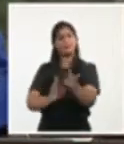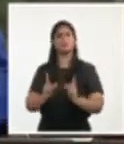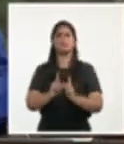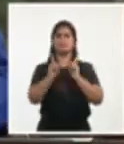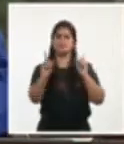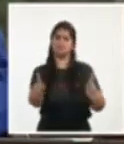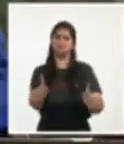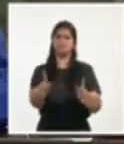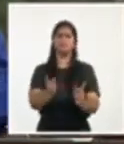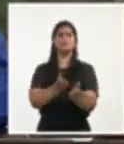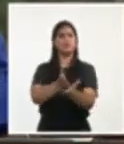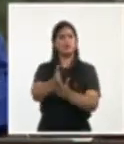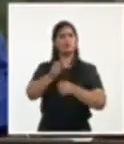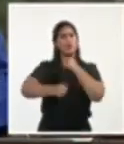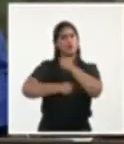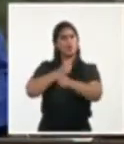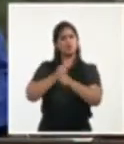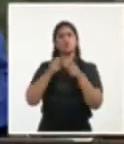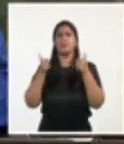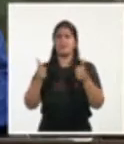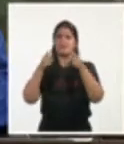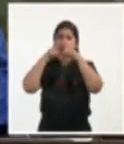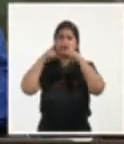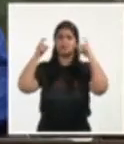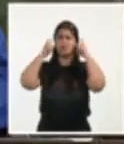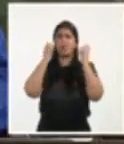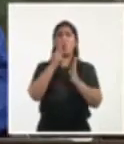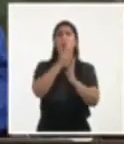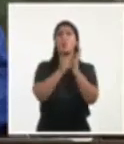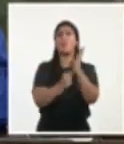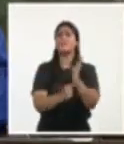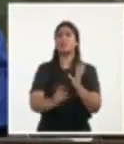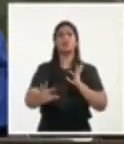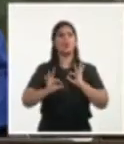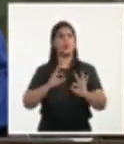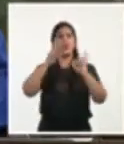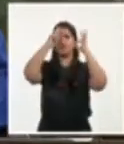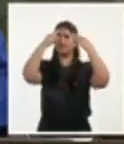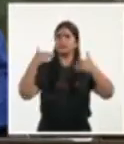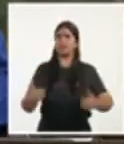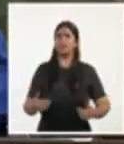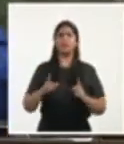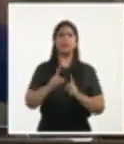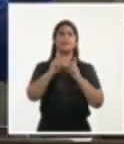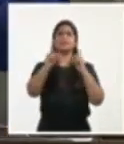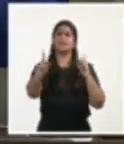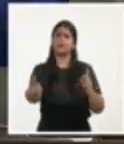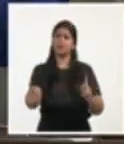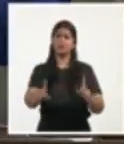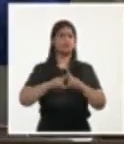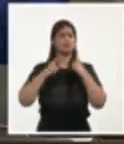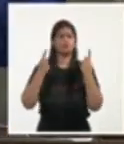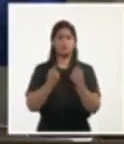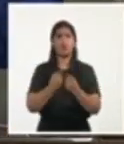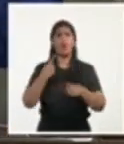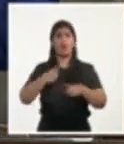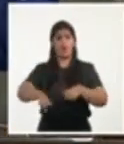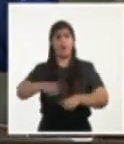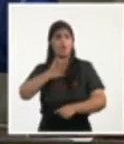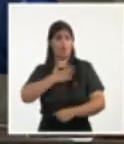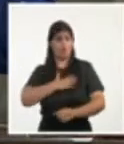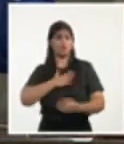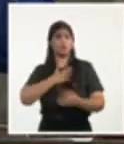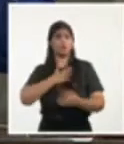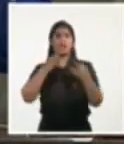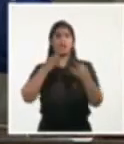del nasobuco, el cumplimiento de las medidas higiénicas, el distanciamiento físico, para que con la combinación de todas estas